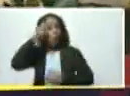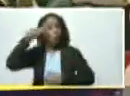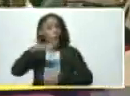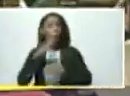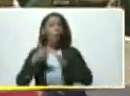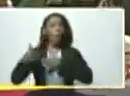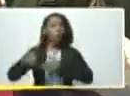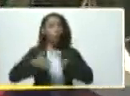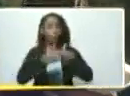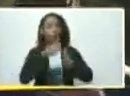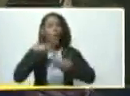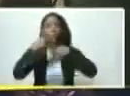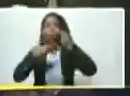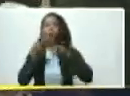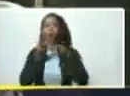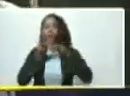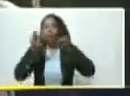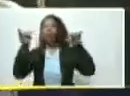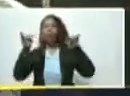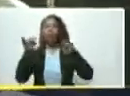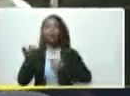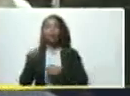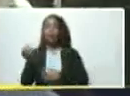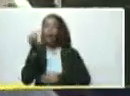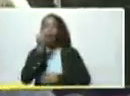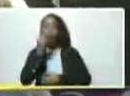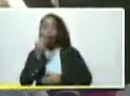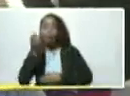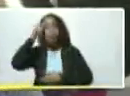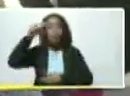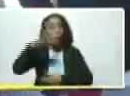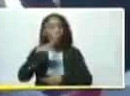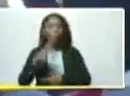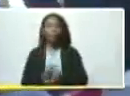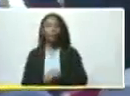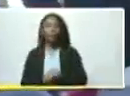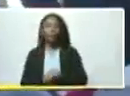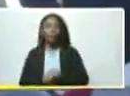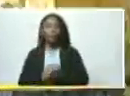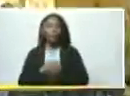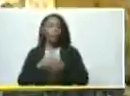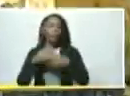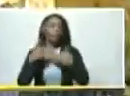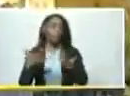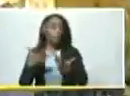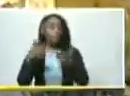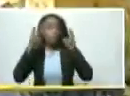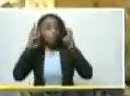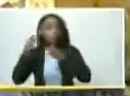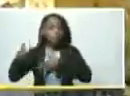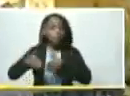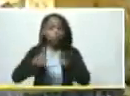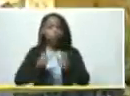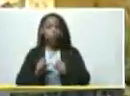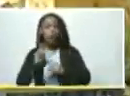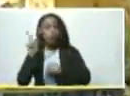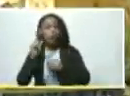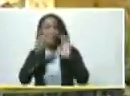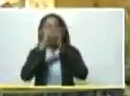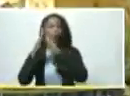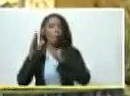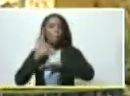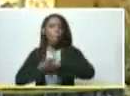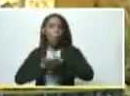política pública de alimentar al pueblo, una política alimentaria del gobierno nacional que se conduce allá en la comunidad por